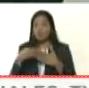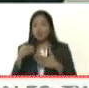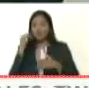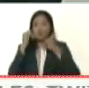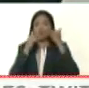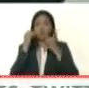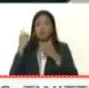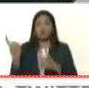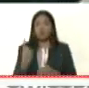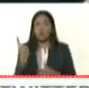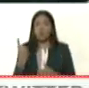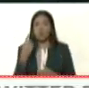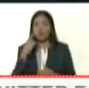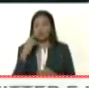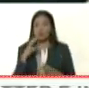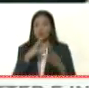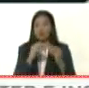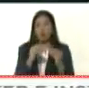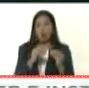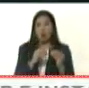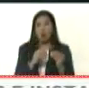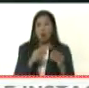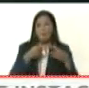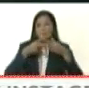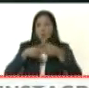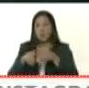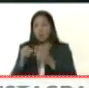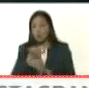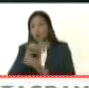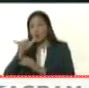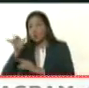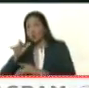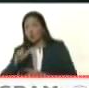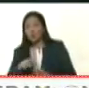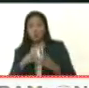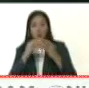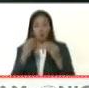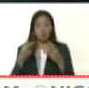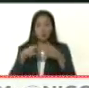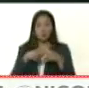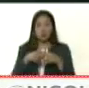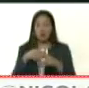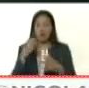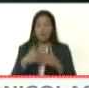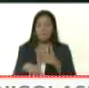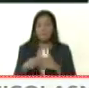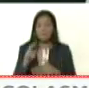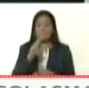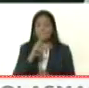en alquiler de todos estos aviones, que son aviones de lujo, todos se gastaron más de